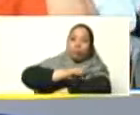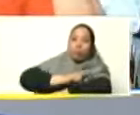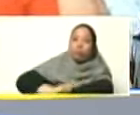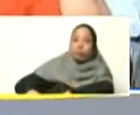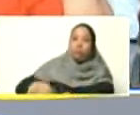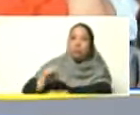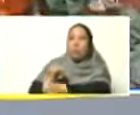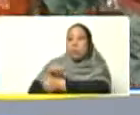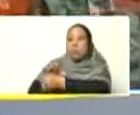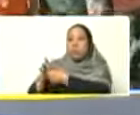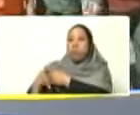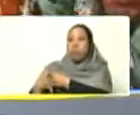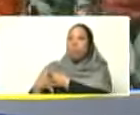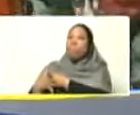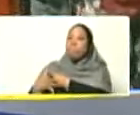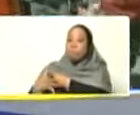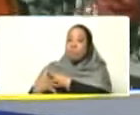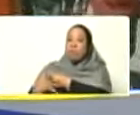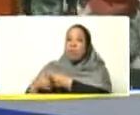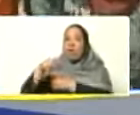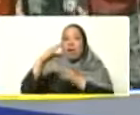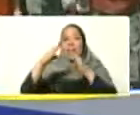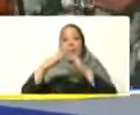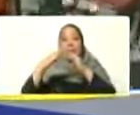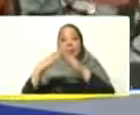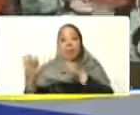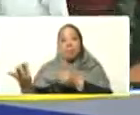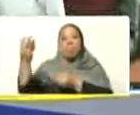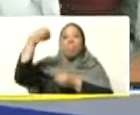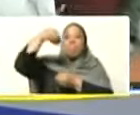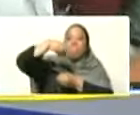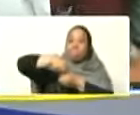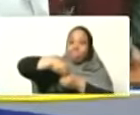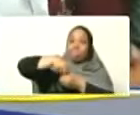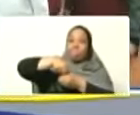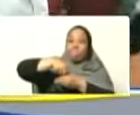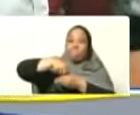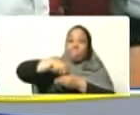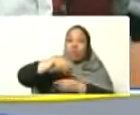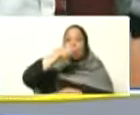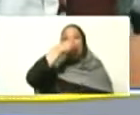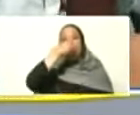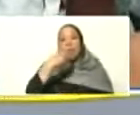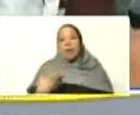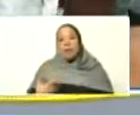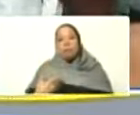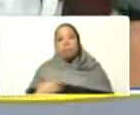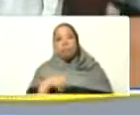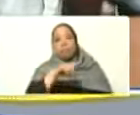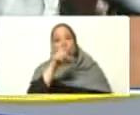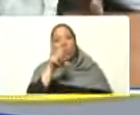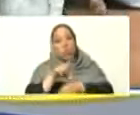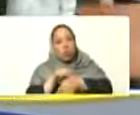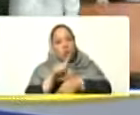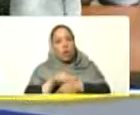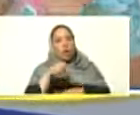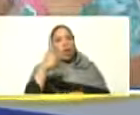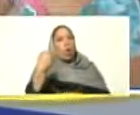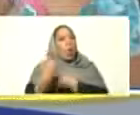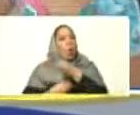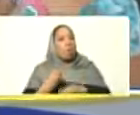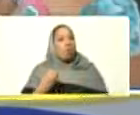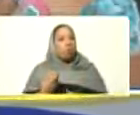pandemia y la indolencia había bajado eso. Bueno, ¿cómo les ha ido, doctora Magaly Gutiérrez, por